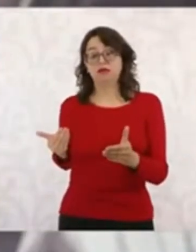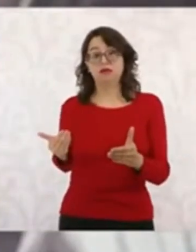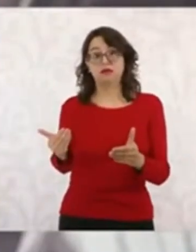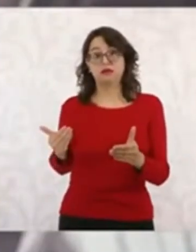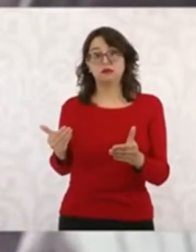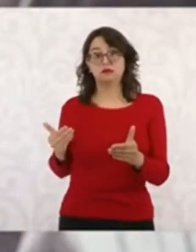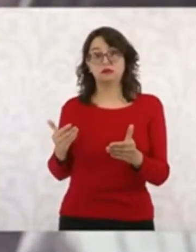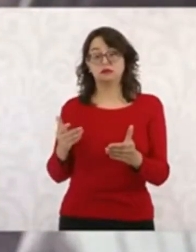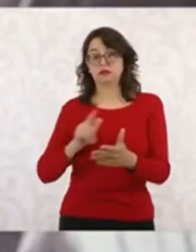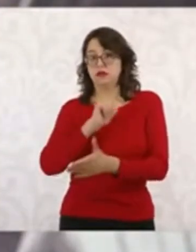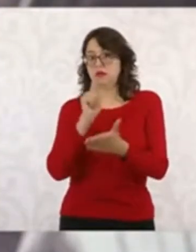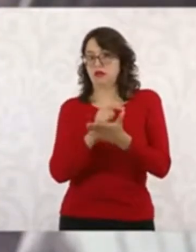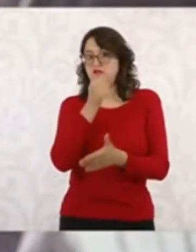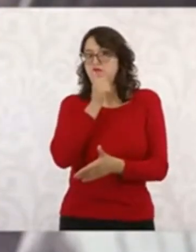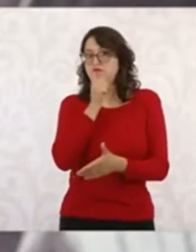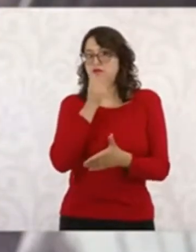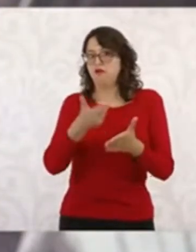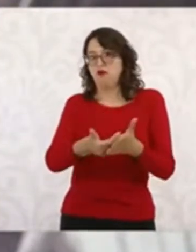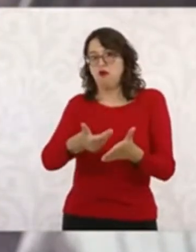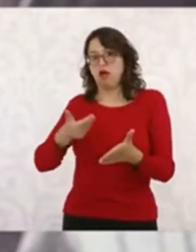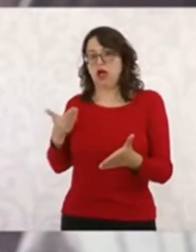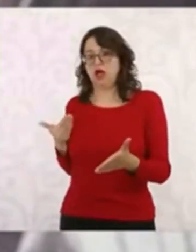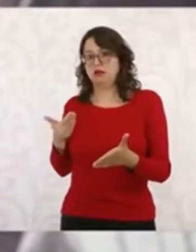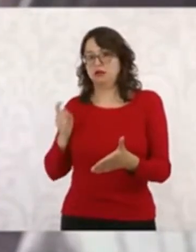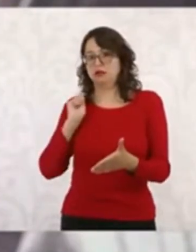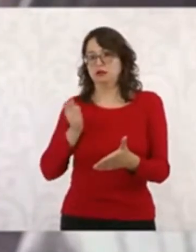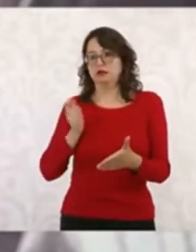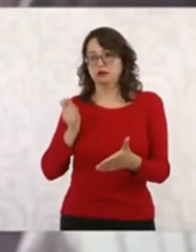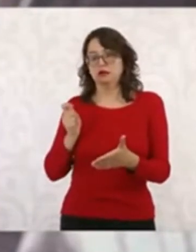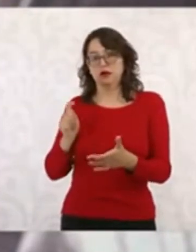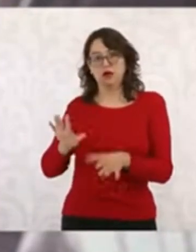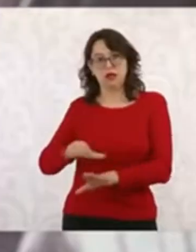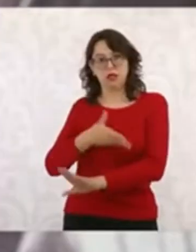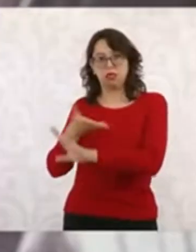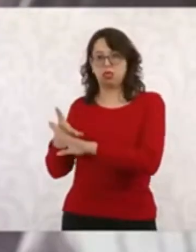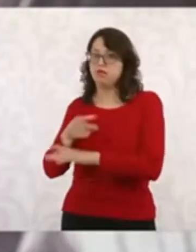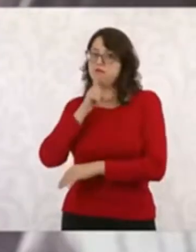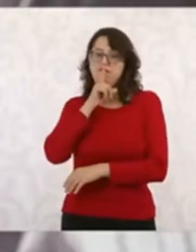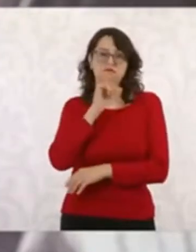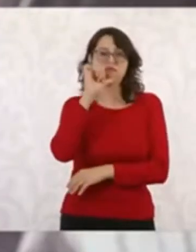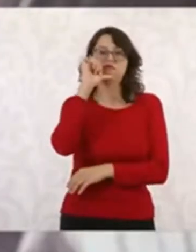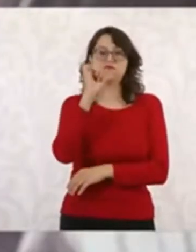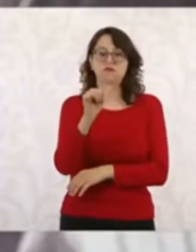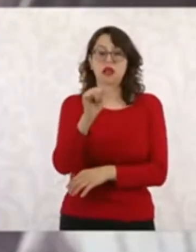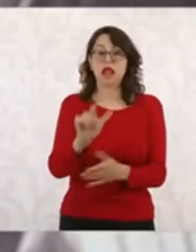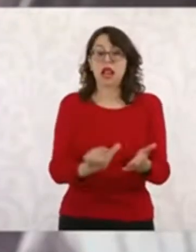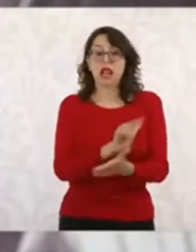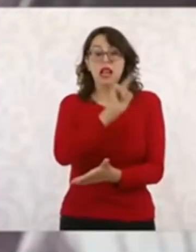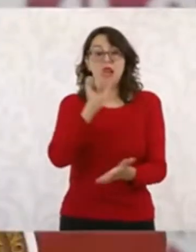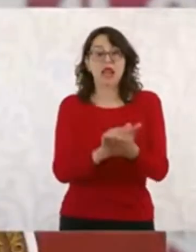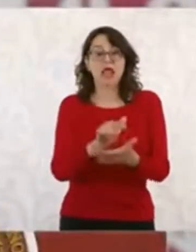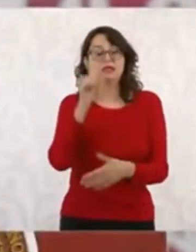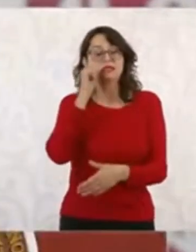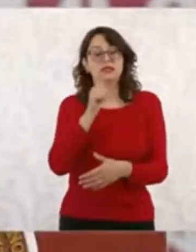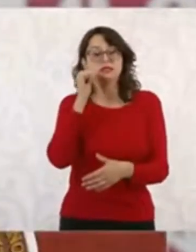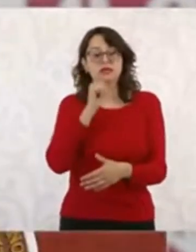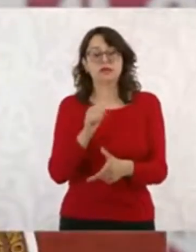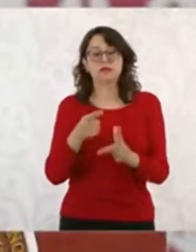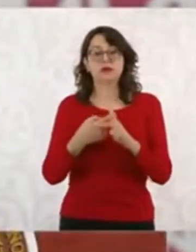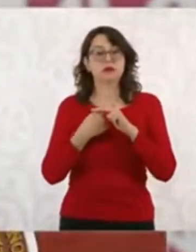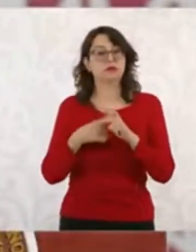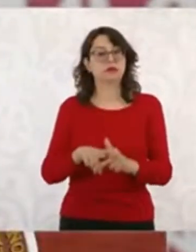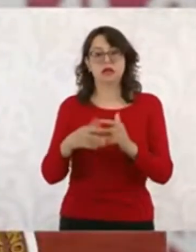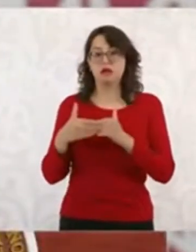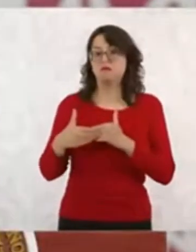que las leyes tienen efectos hacia futuro, no hacia el pasado, salvo que sean para beneficiar a alguna